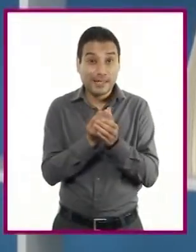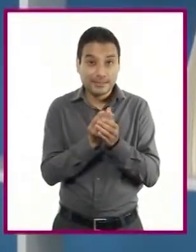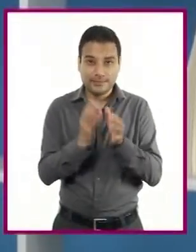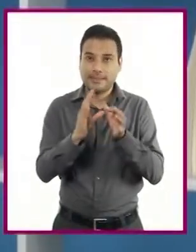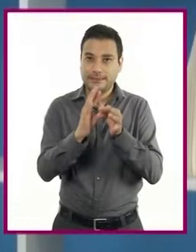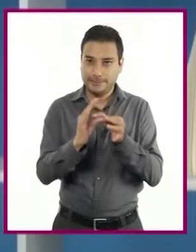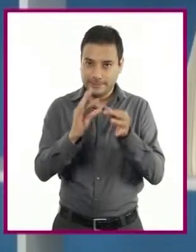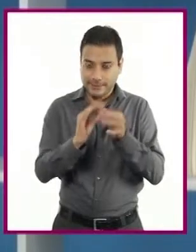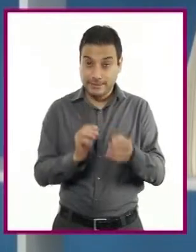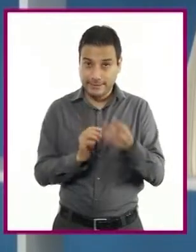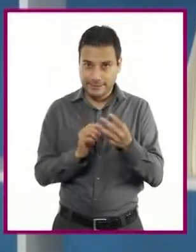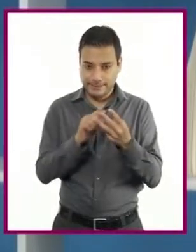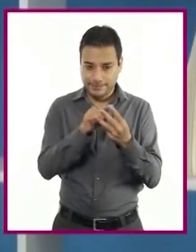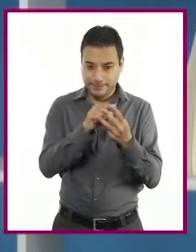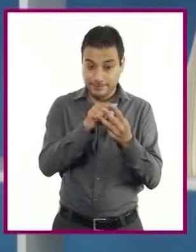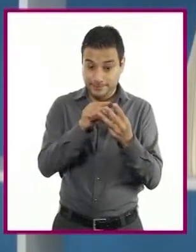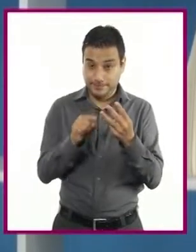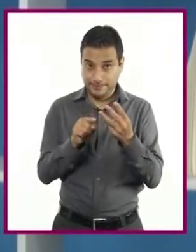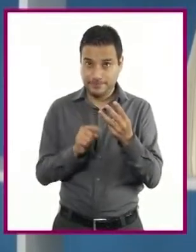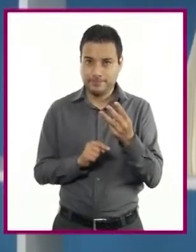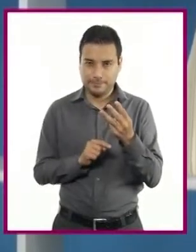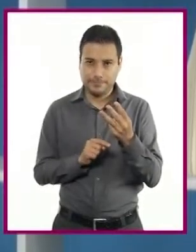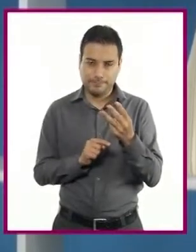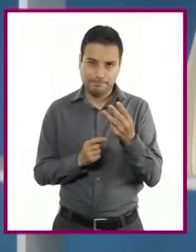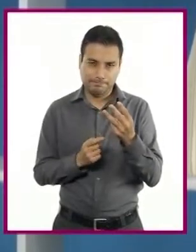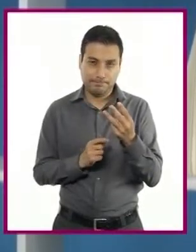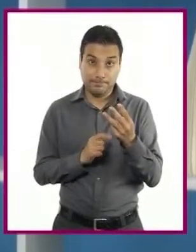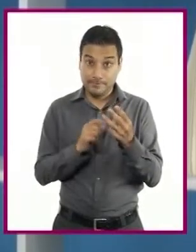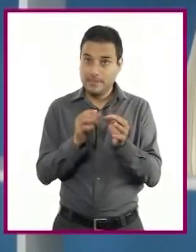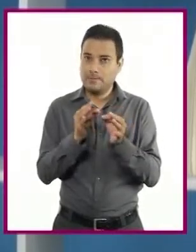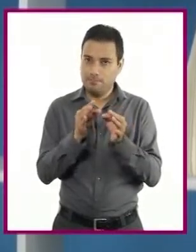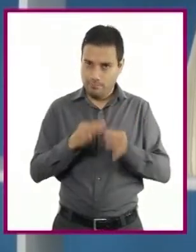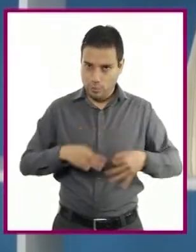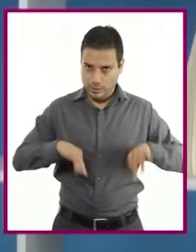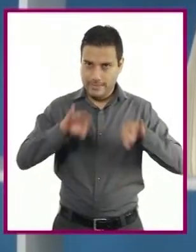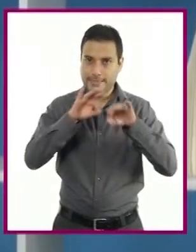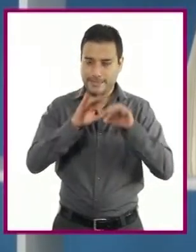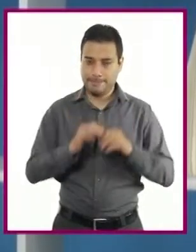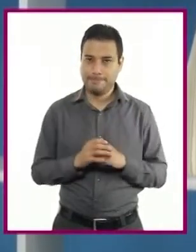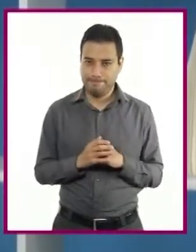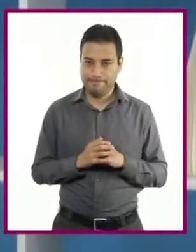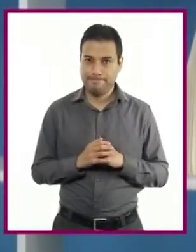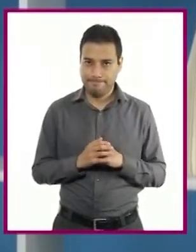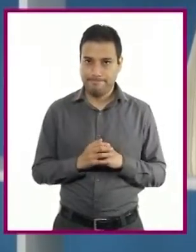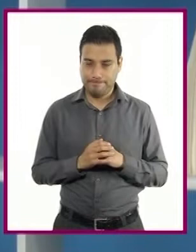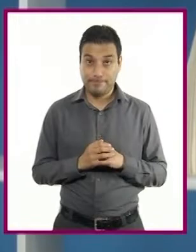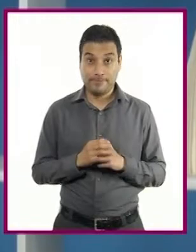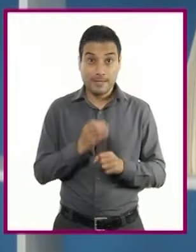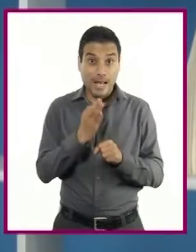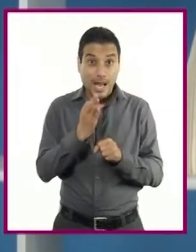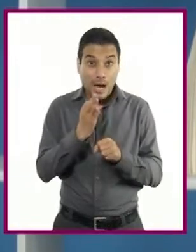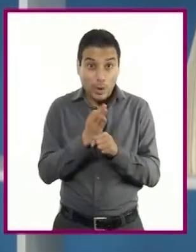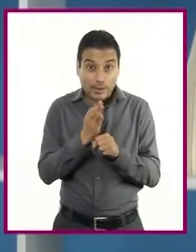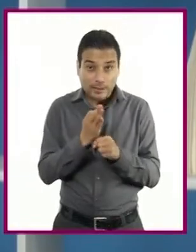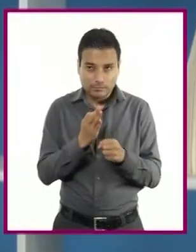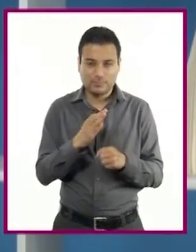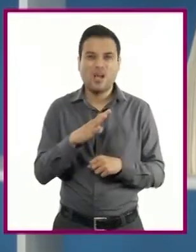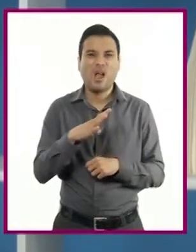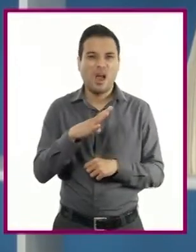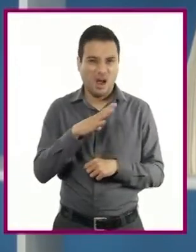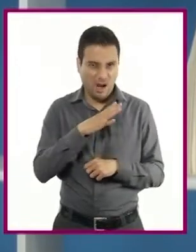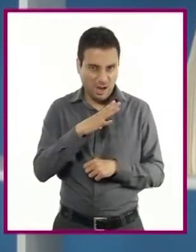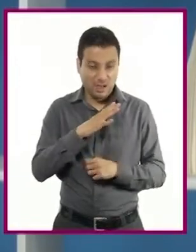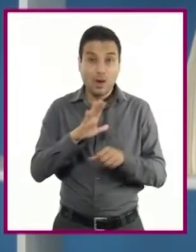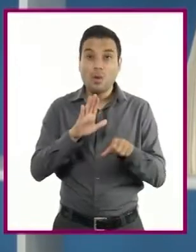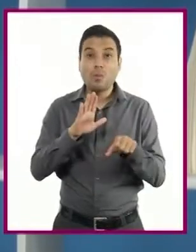3 fenómenos que están ligados entre sí, que son muy importantes para la geografía y que ocurren hoy en día a causas del